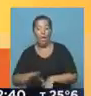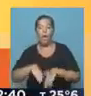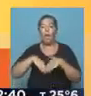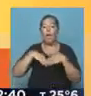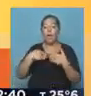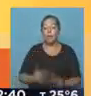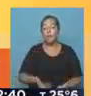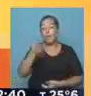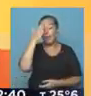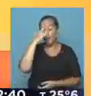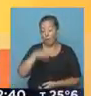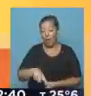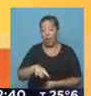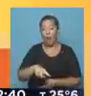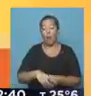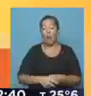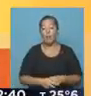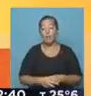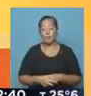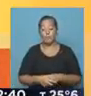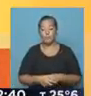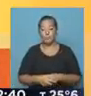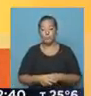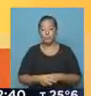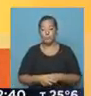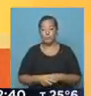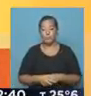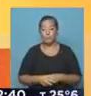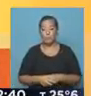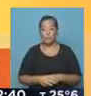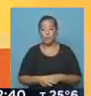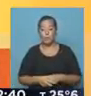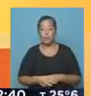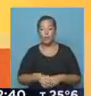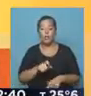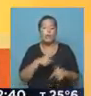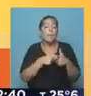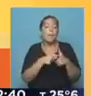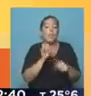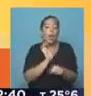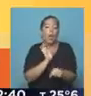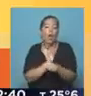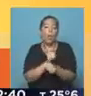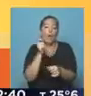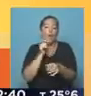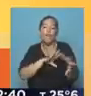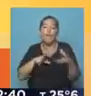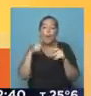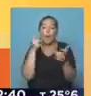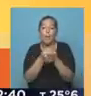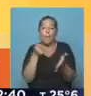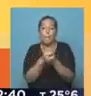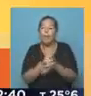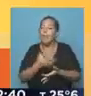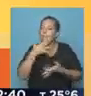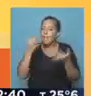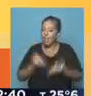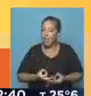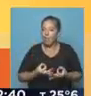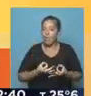terminaron este tomados por la política como si fuera este un mecanismo de financiamiento este Genuino